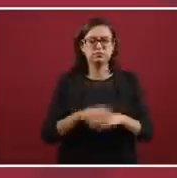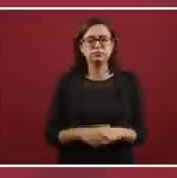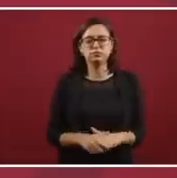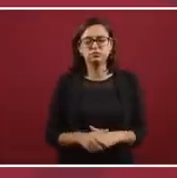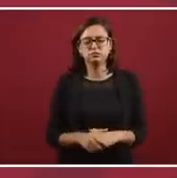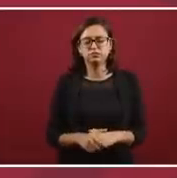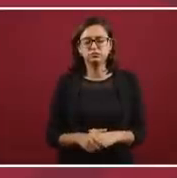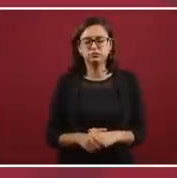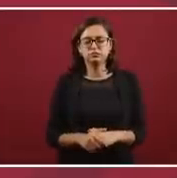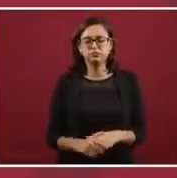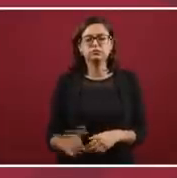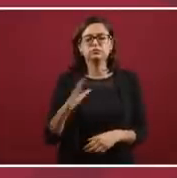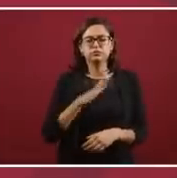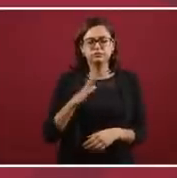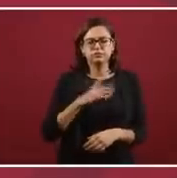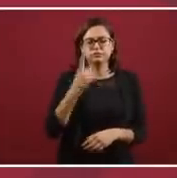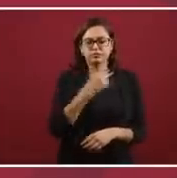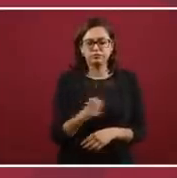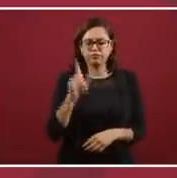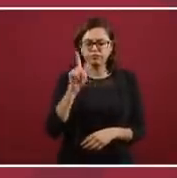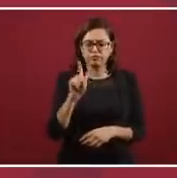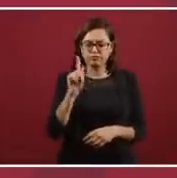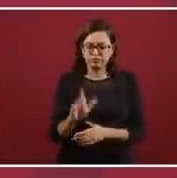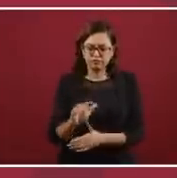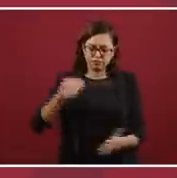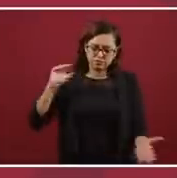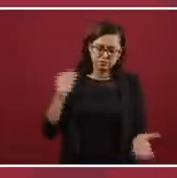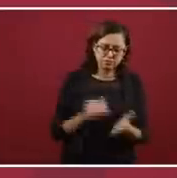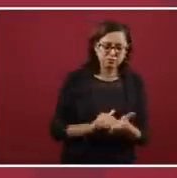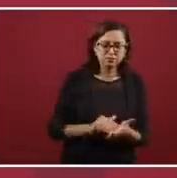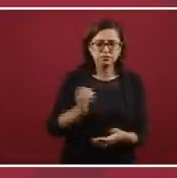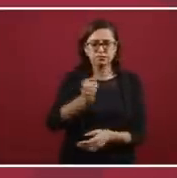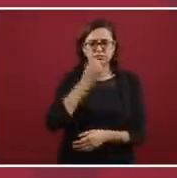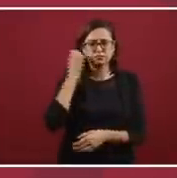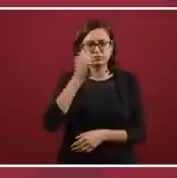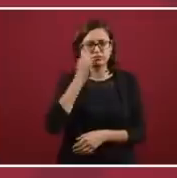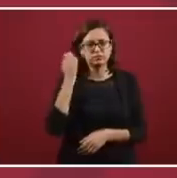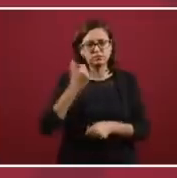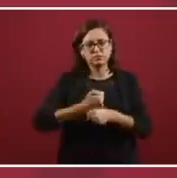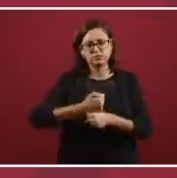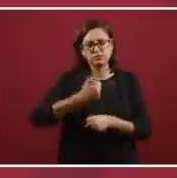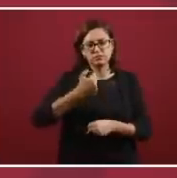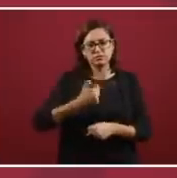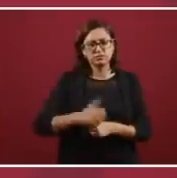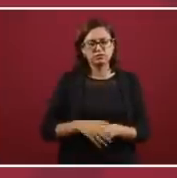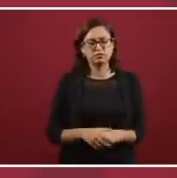Hay 170 mil escuelas primarias